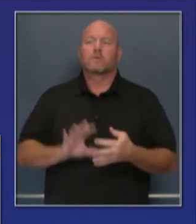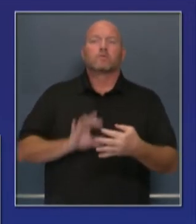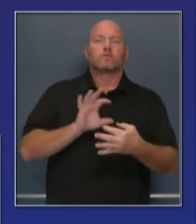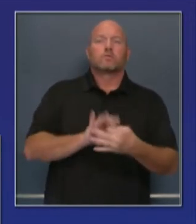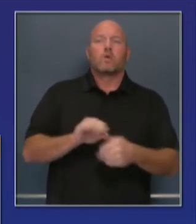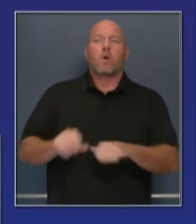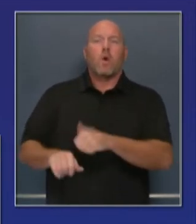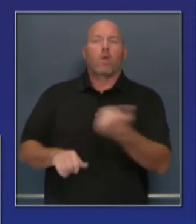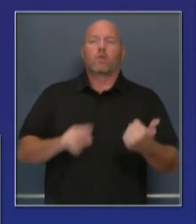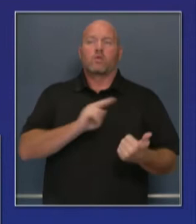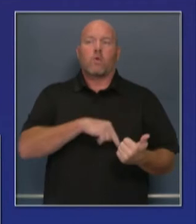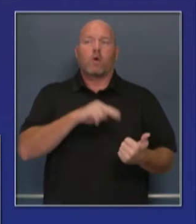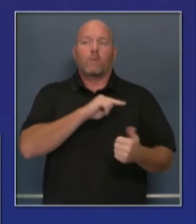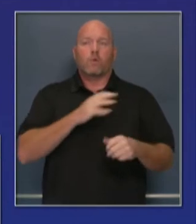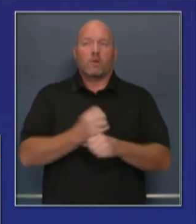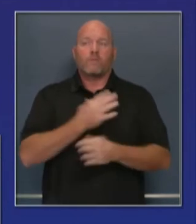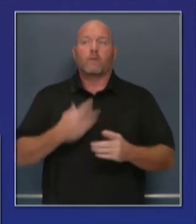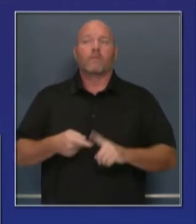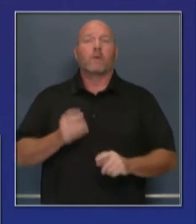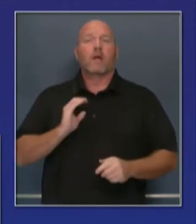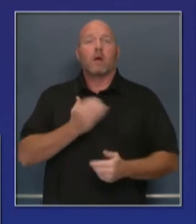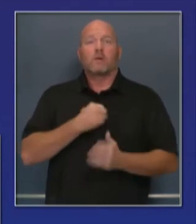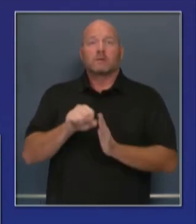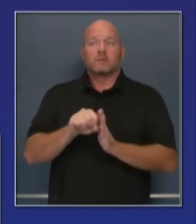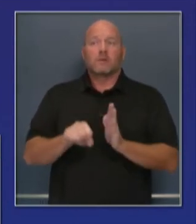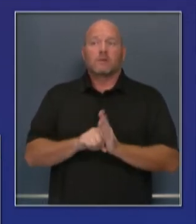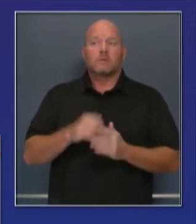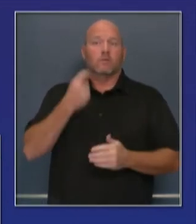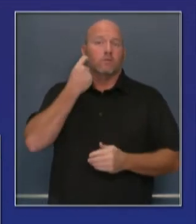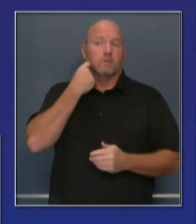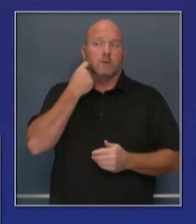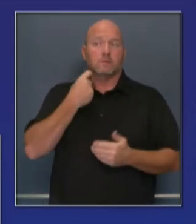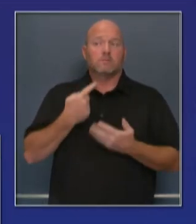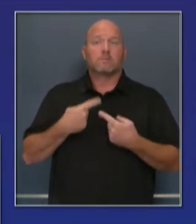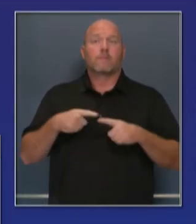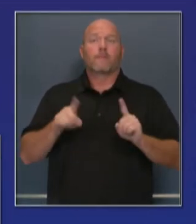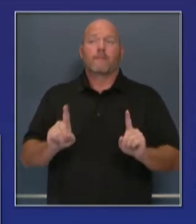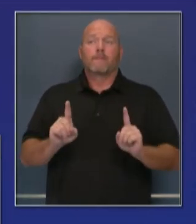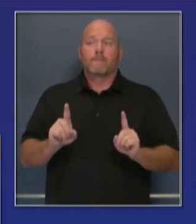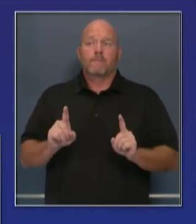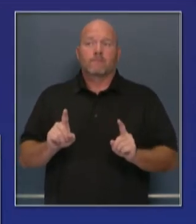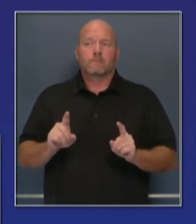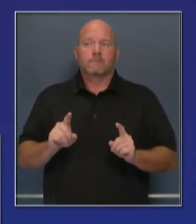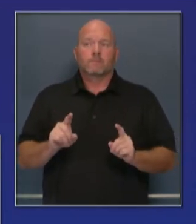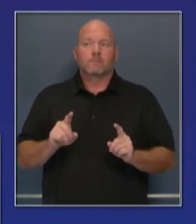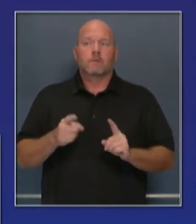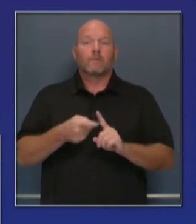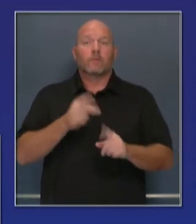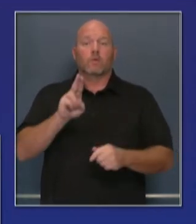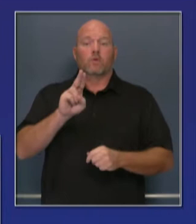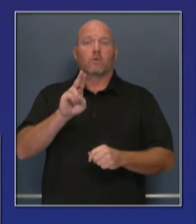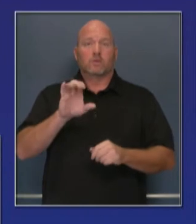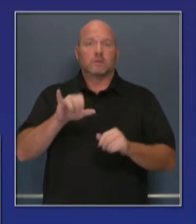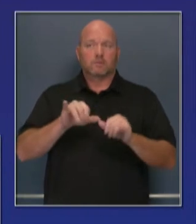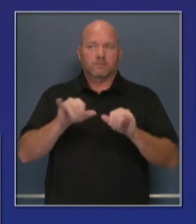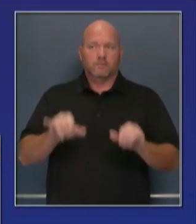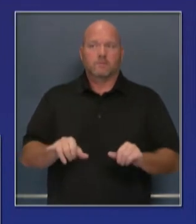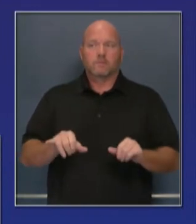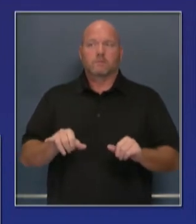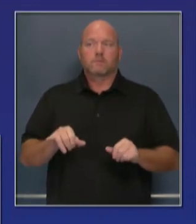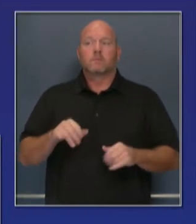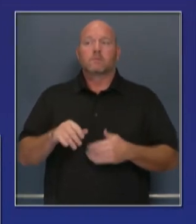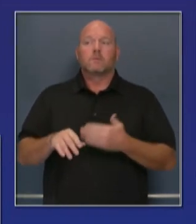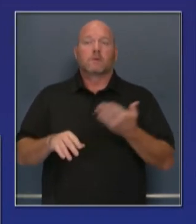varios otros ganadores del premio Nobel de nuestro estado, que recientemente fueron anunciados, producto del Sistema Universitario de